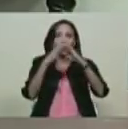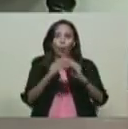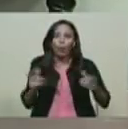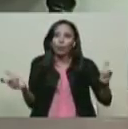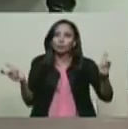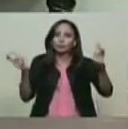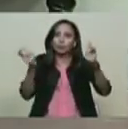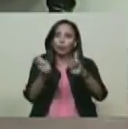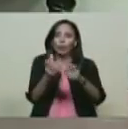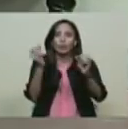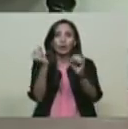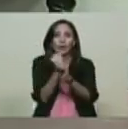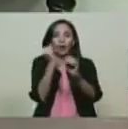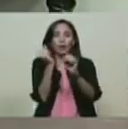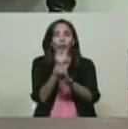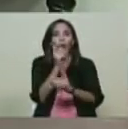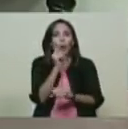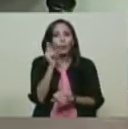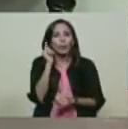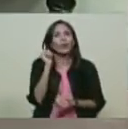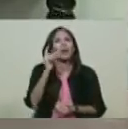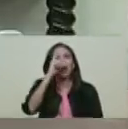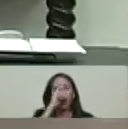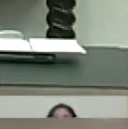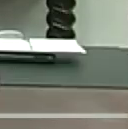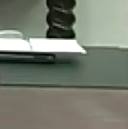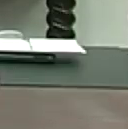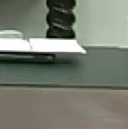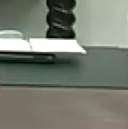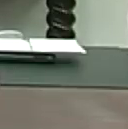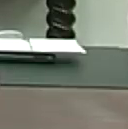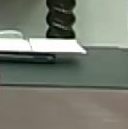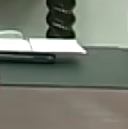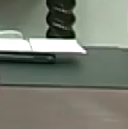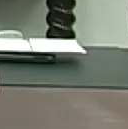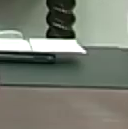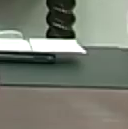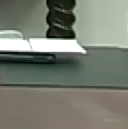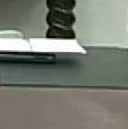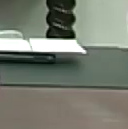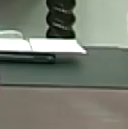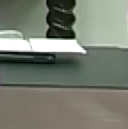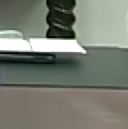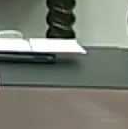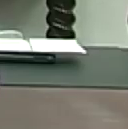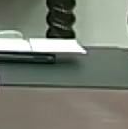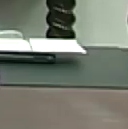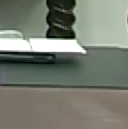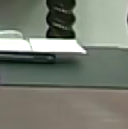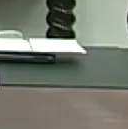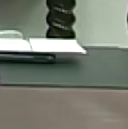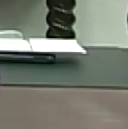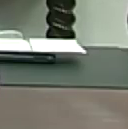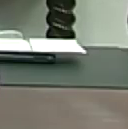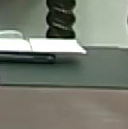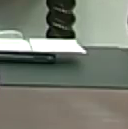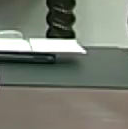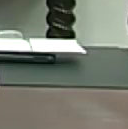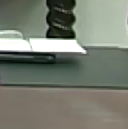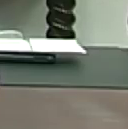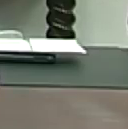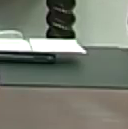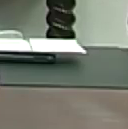del país de todas las edades. Ya sabe, Pedro Infante, coordinador del equipo de la juventud